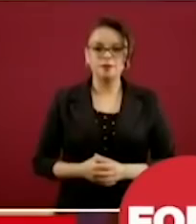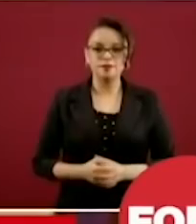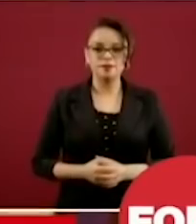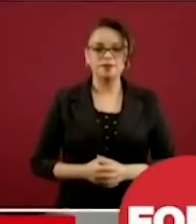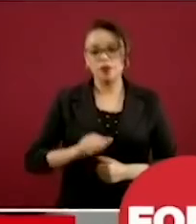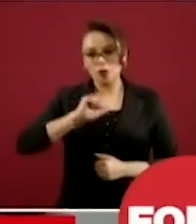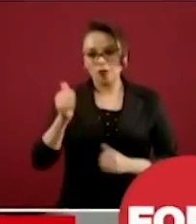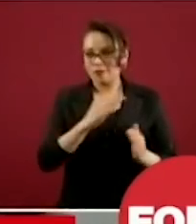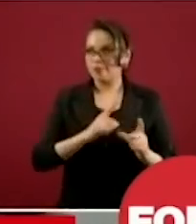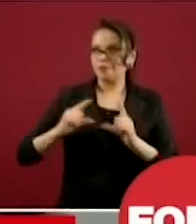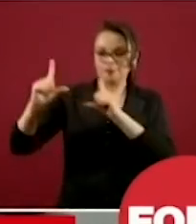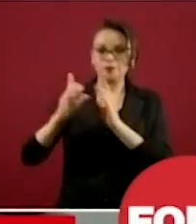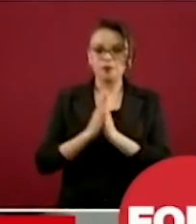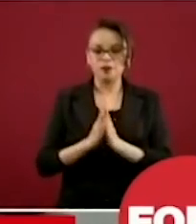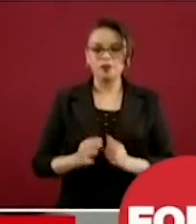favor.